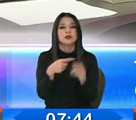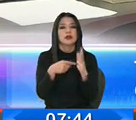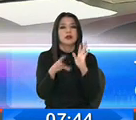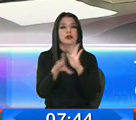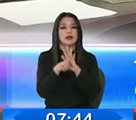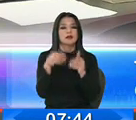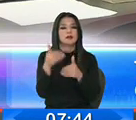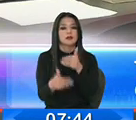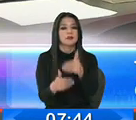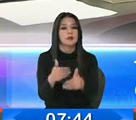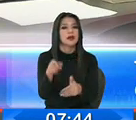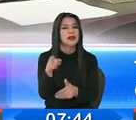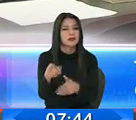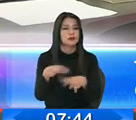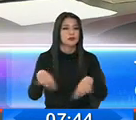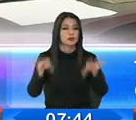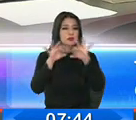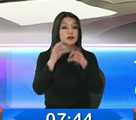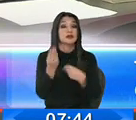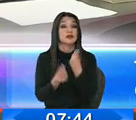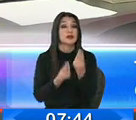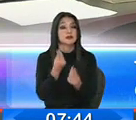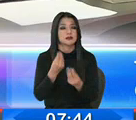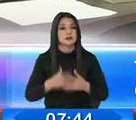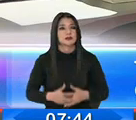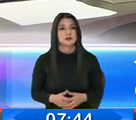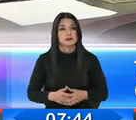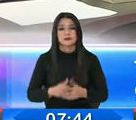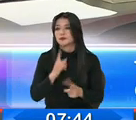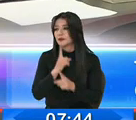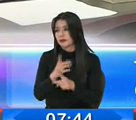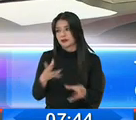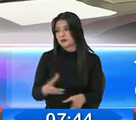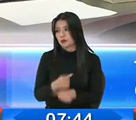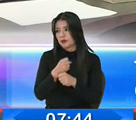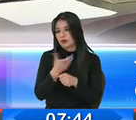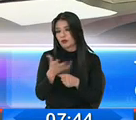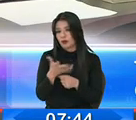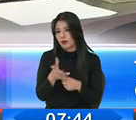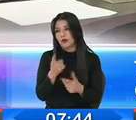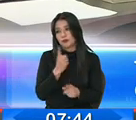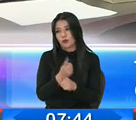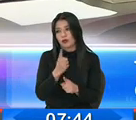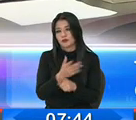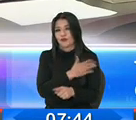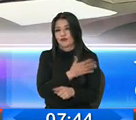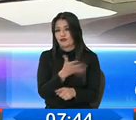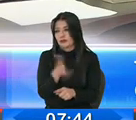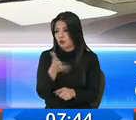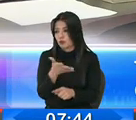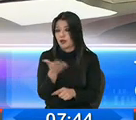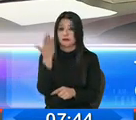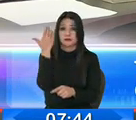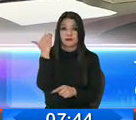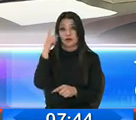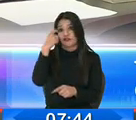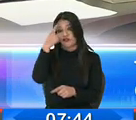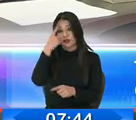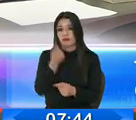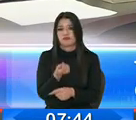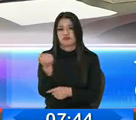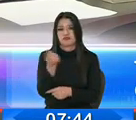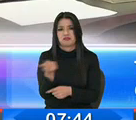en adelante en función de lo que se está discutiendo. Claro, eso no genera seguridad jurídica y fue tan fácil, fue en el gobierno anterior,